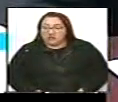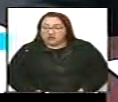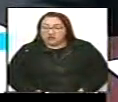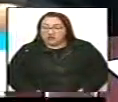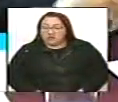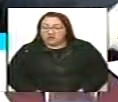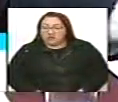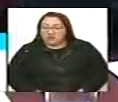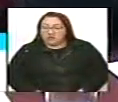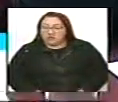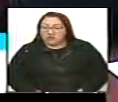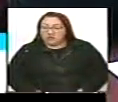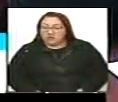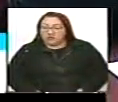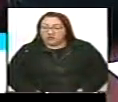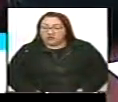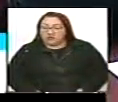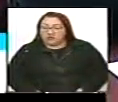queda.